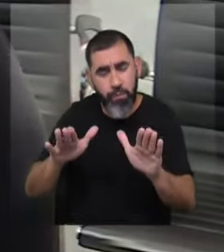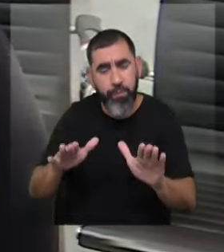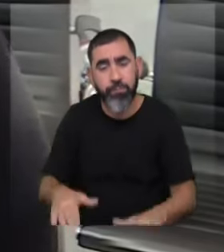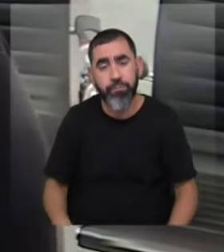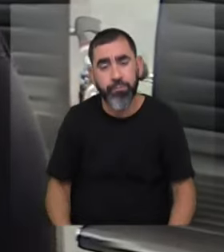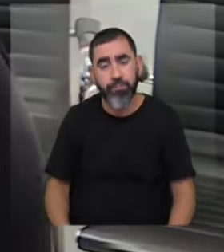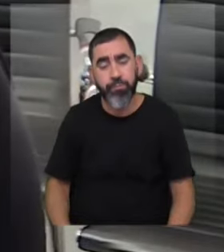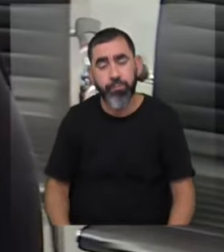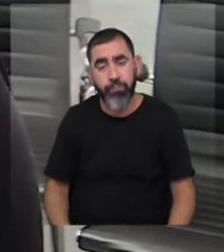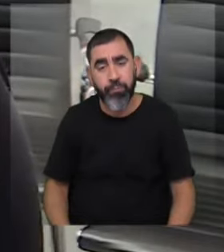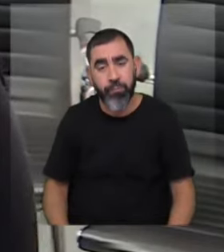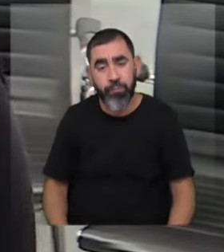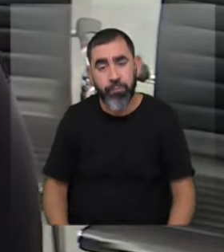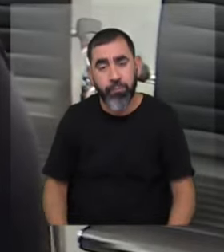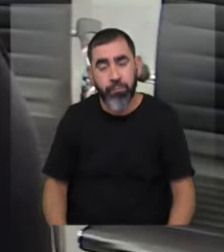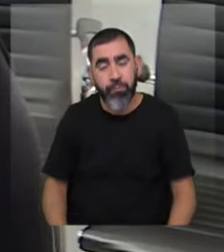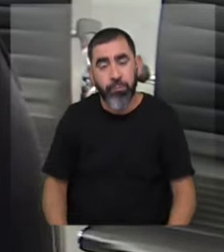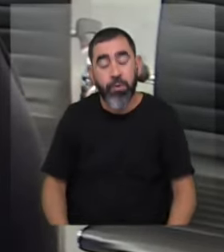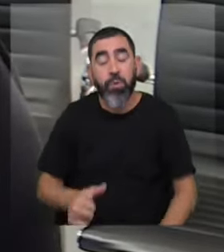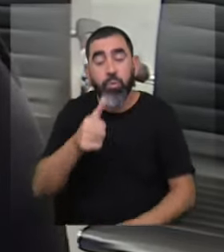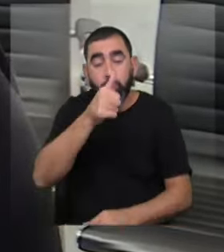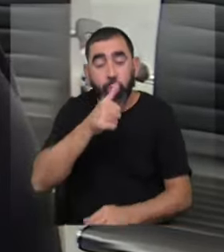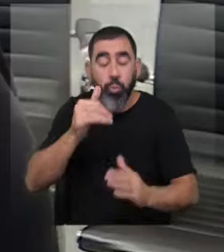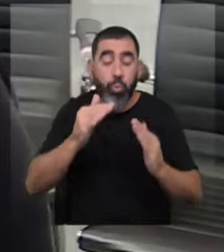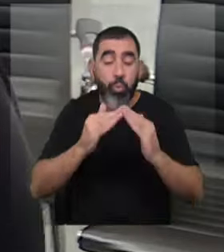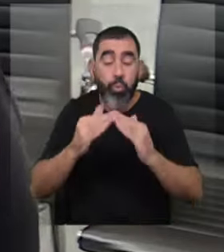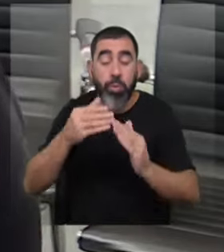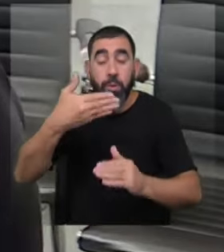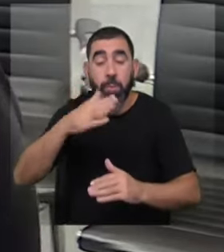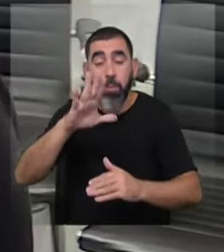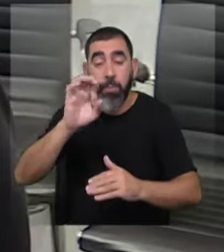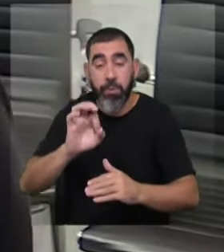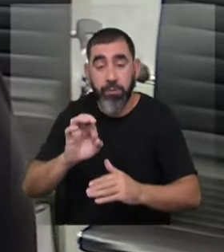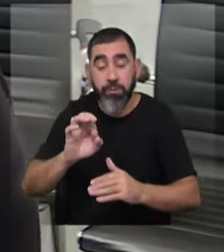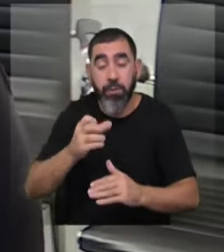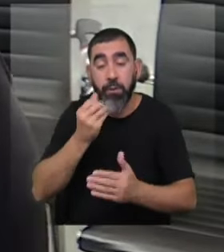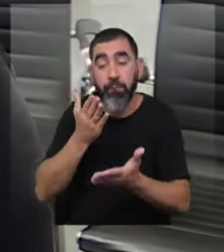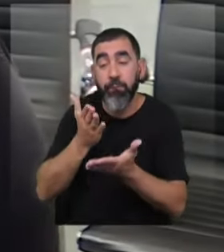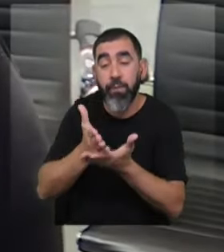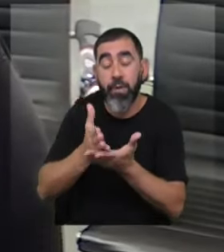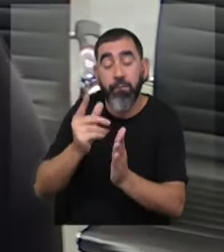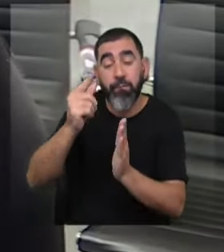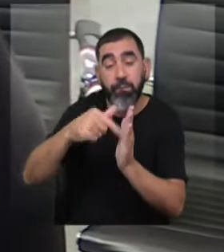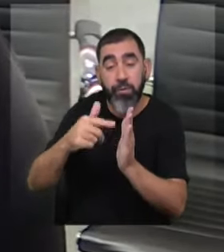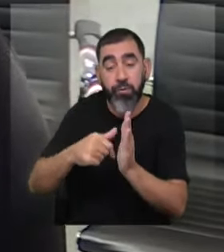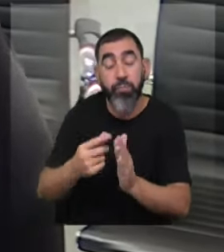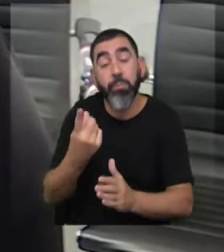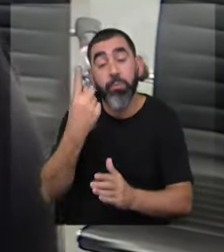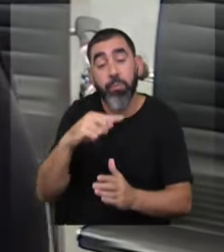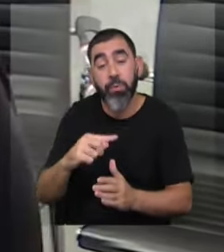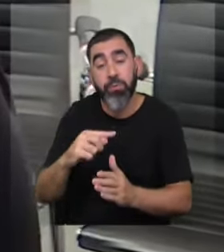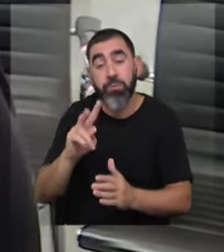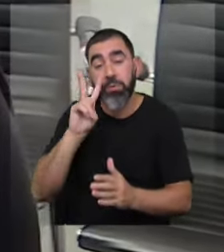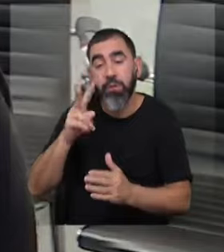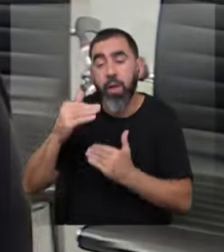2009 la posibilidad, dentro de las soluciones habitacionales del BPS, el subsidio de alquiler. Pero Queremos ver